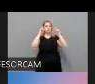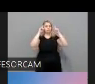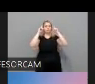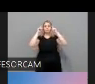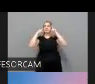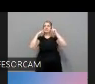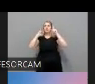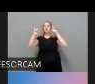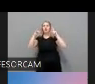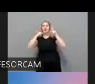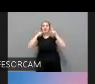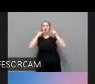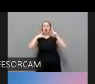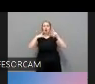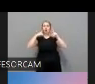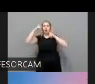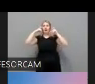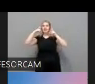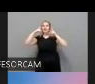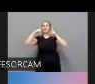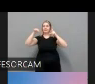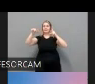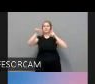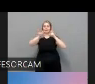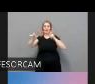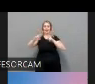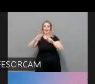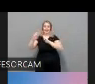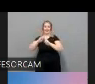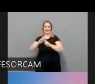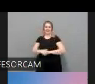determinados sonidos y gestos los demás reaccionan.